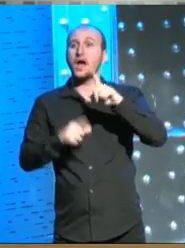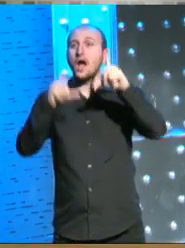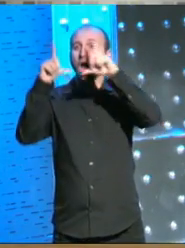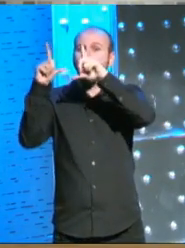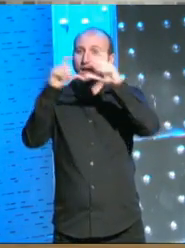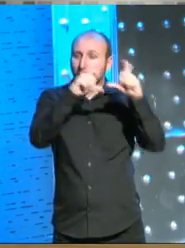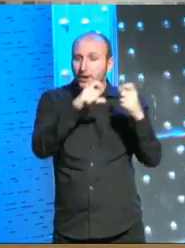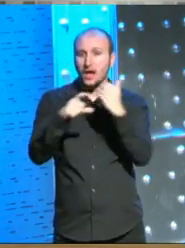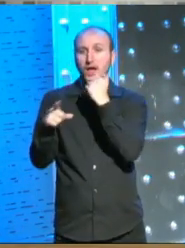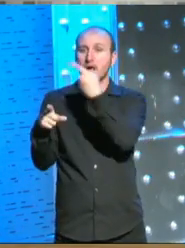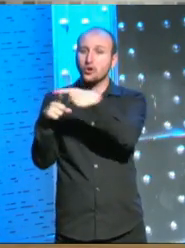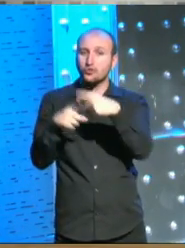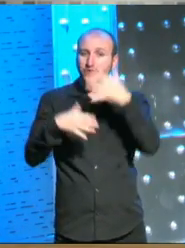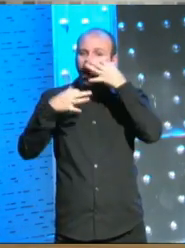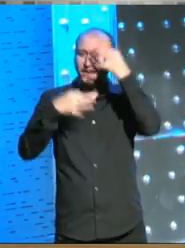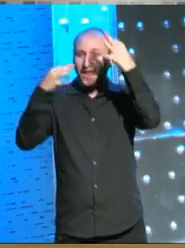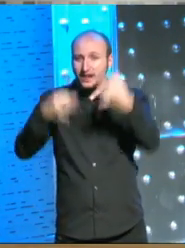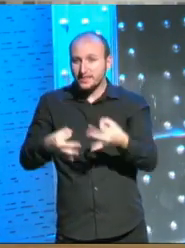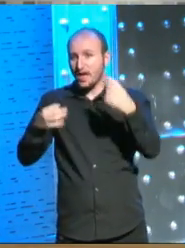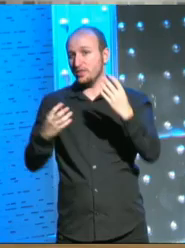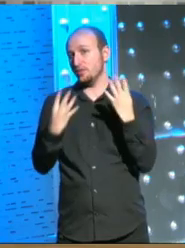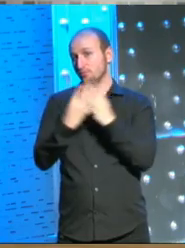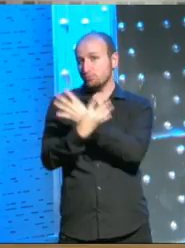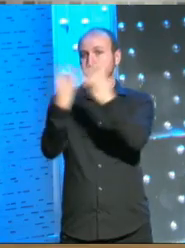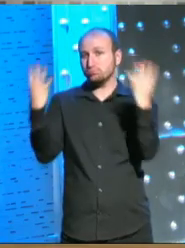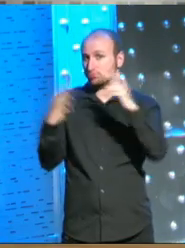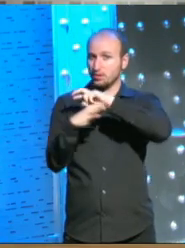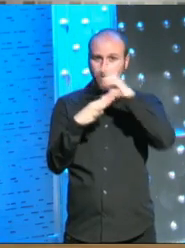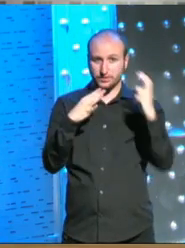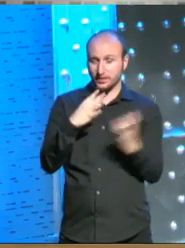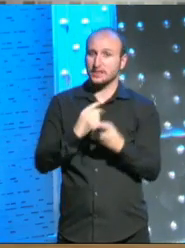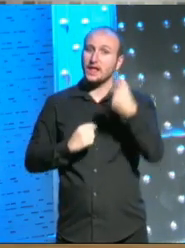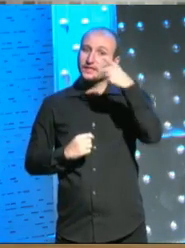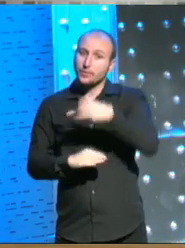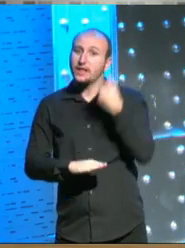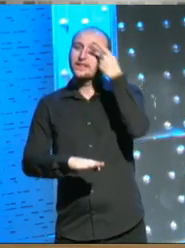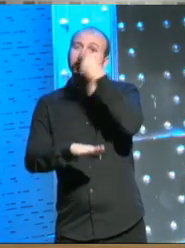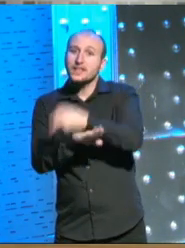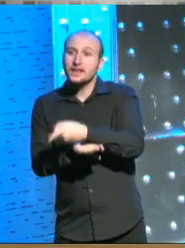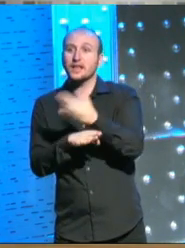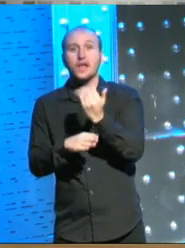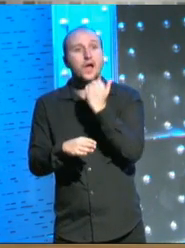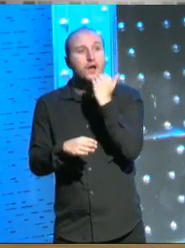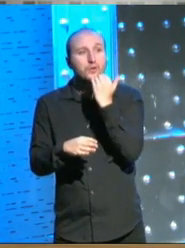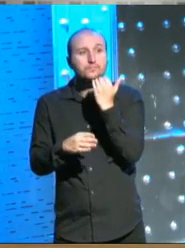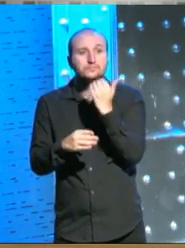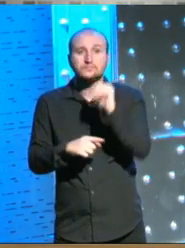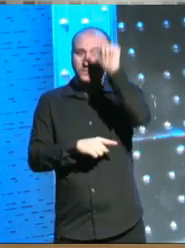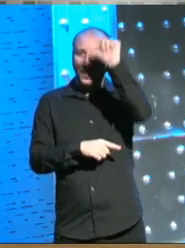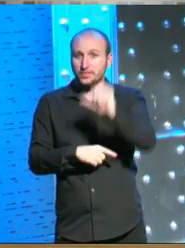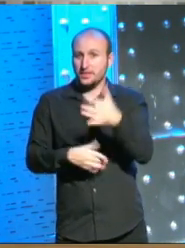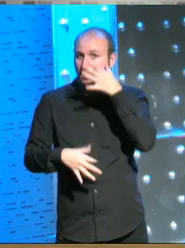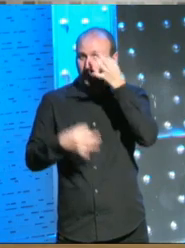realidad, contacto con el público, etcétera, etcétera, ¿no? También dirige el noticiario Kino Pravda, Cine Verdad, etcétera,